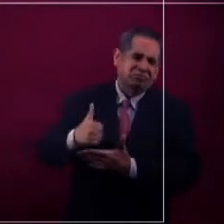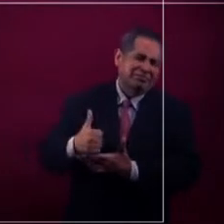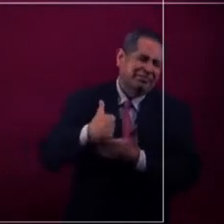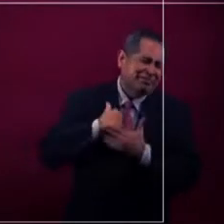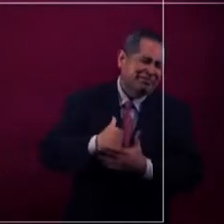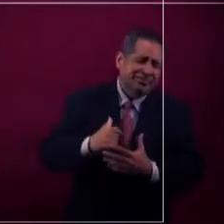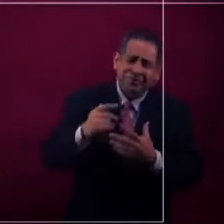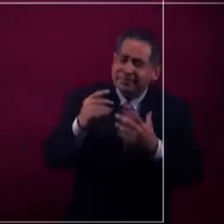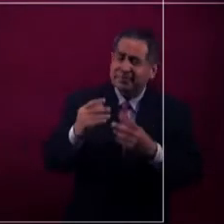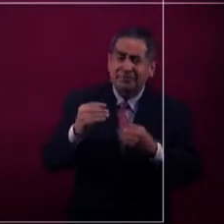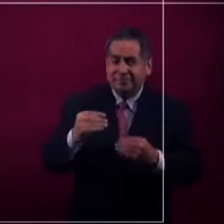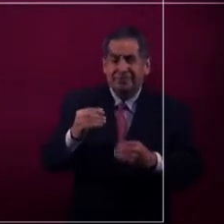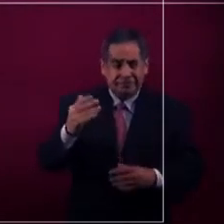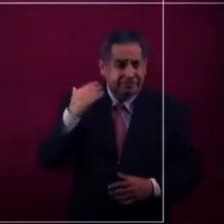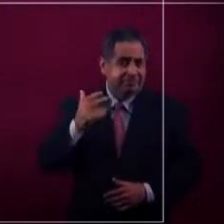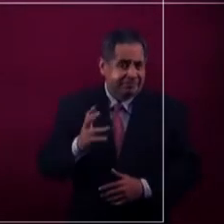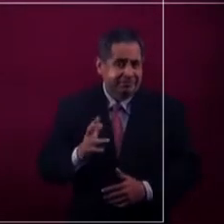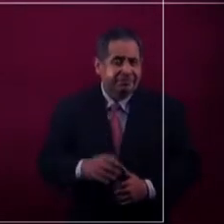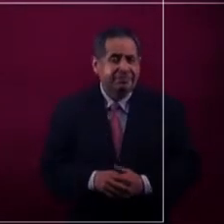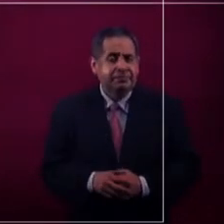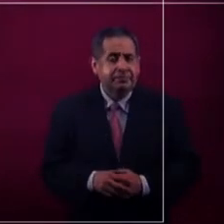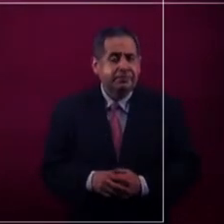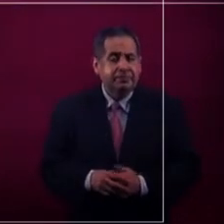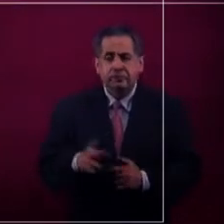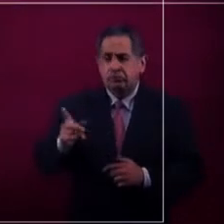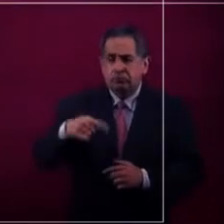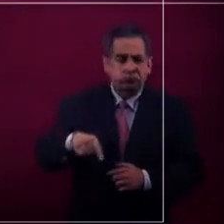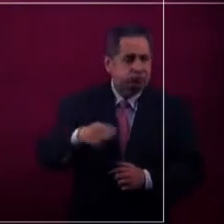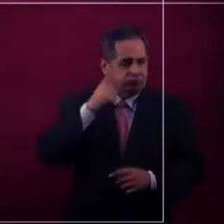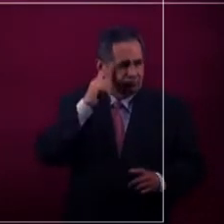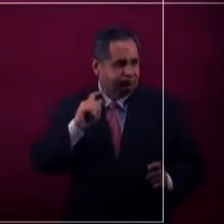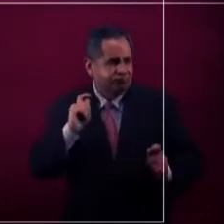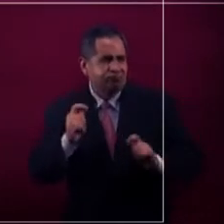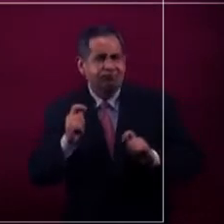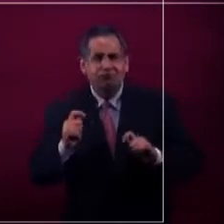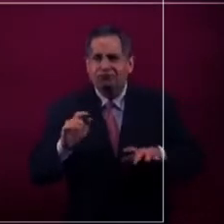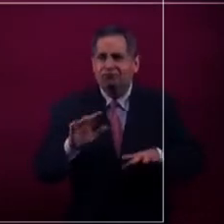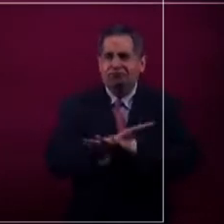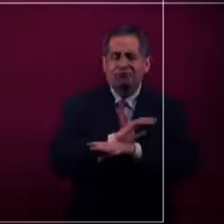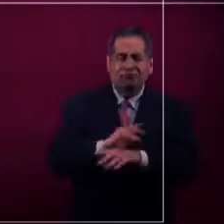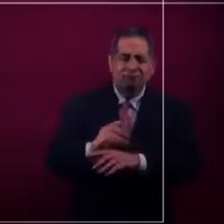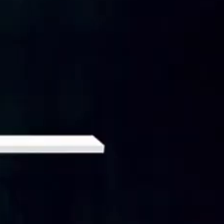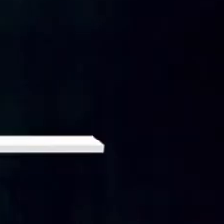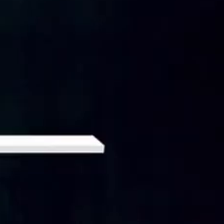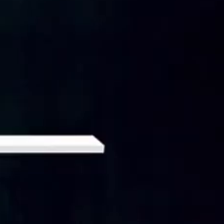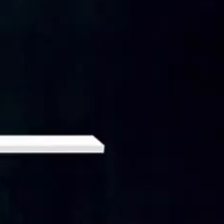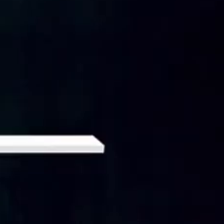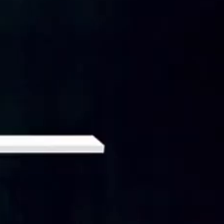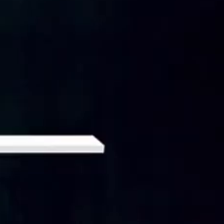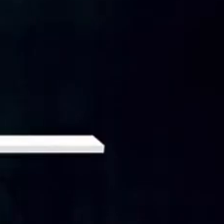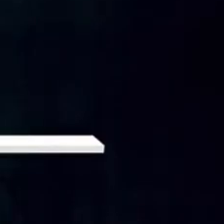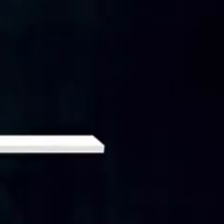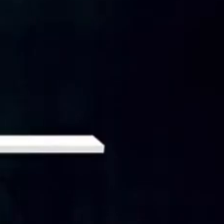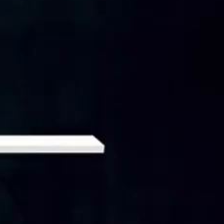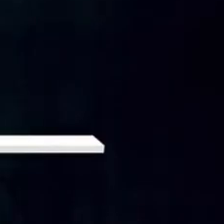muchísimo en la transformación del país.